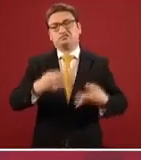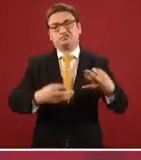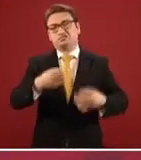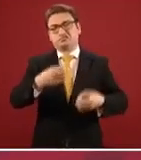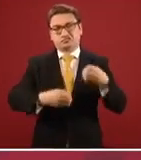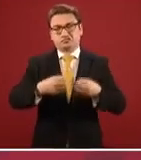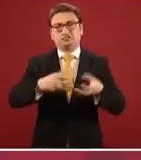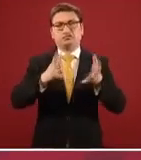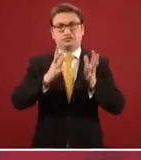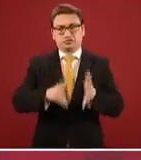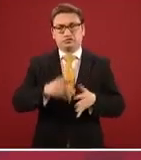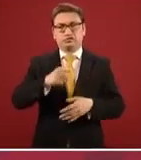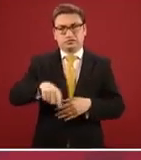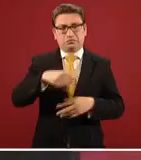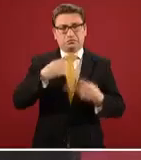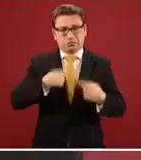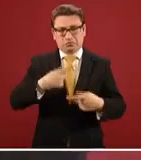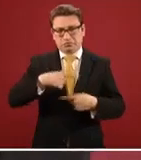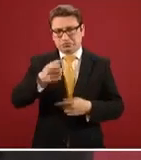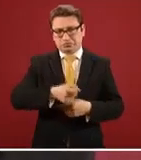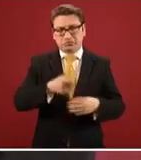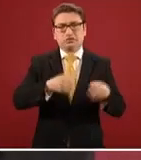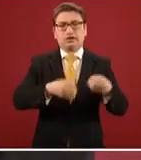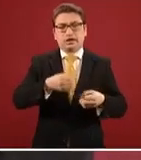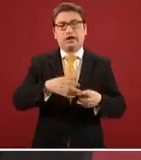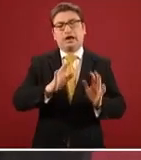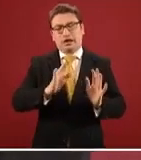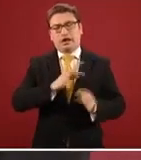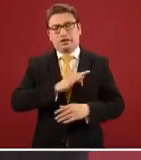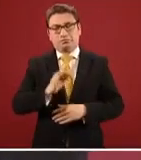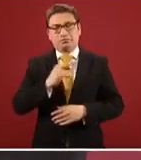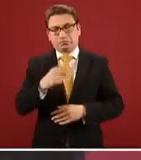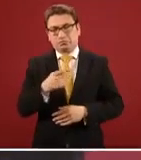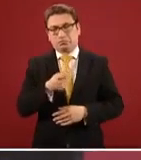juzgados, ¿no? Los implicados, ya es otra cosa,